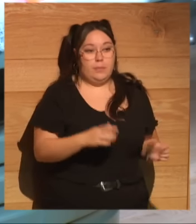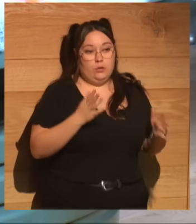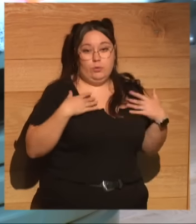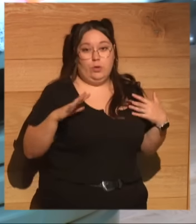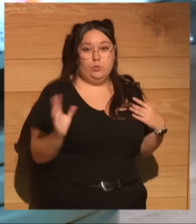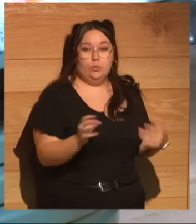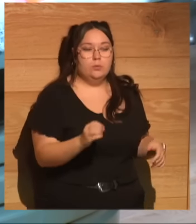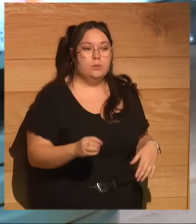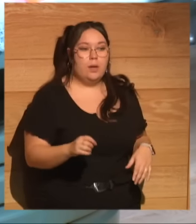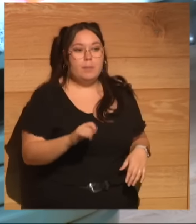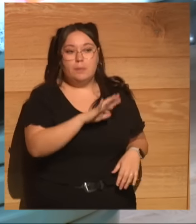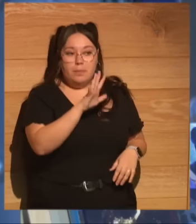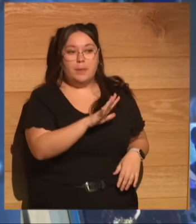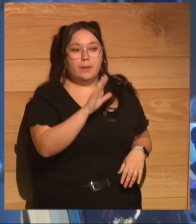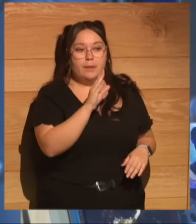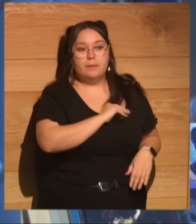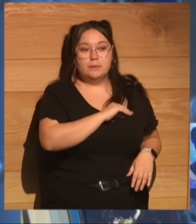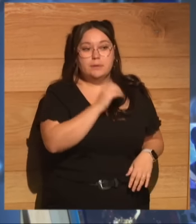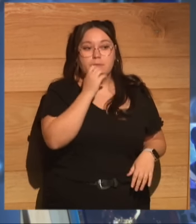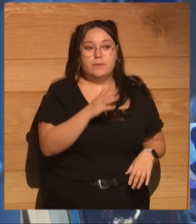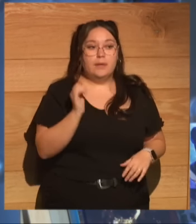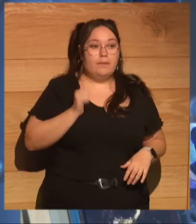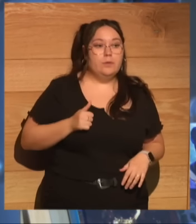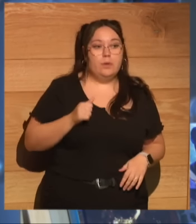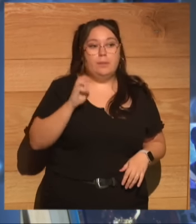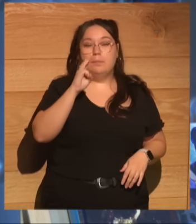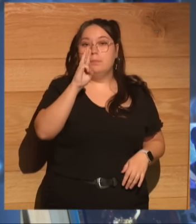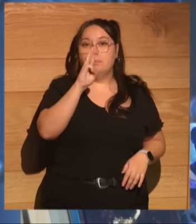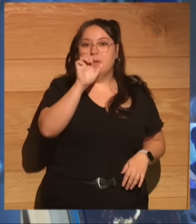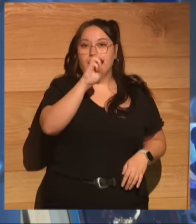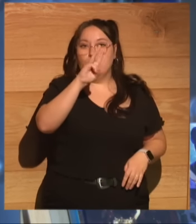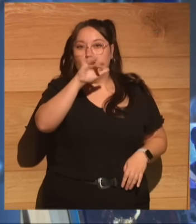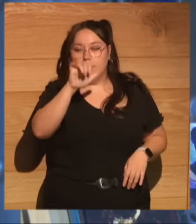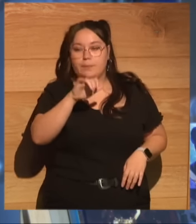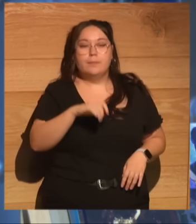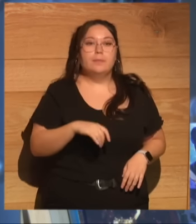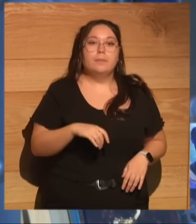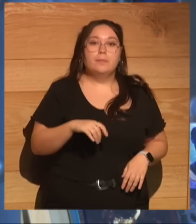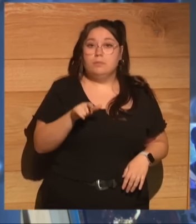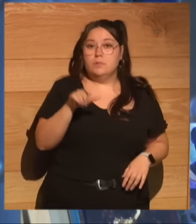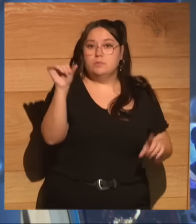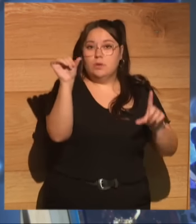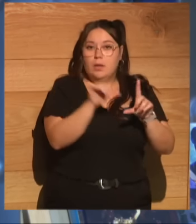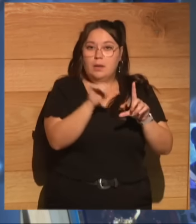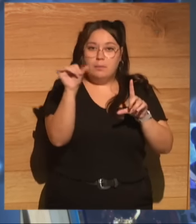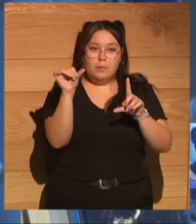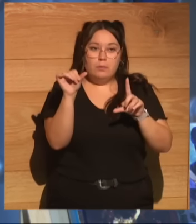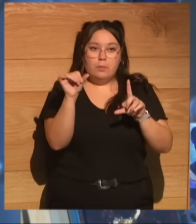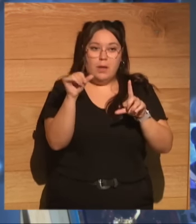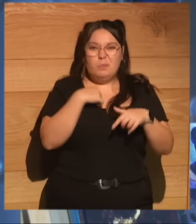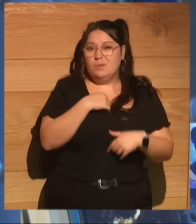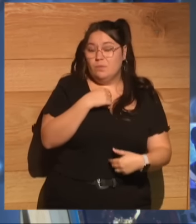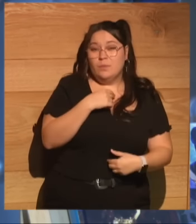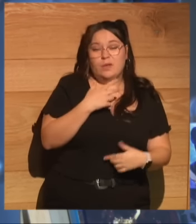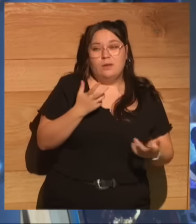A mí me parece bastante bien la gran aventura de Pee-wee Herman. A mí también. Es una película, y además no me interesa